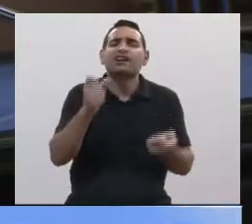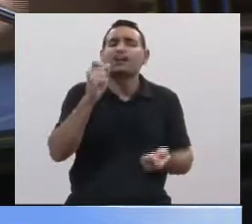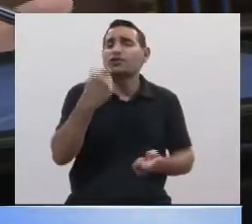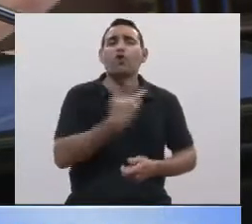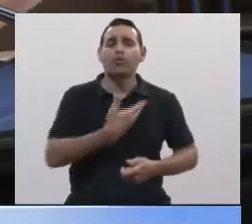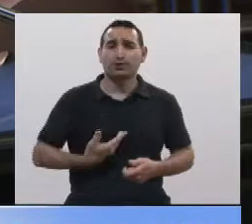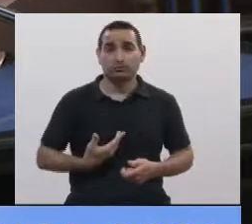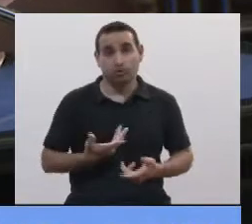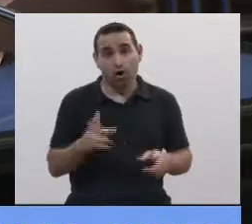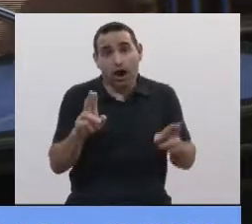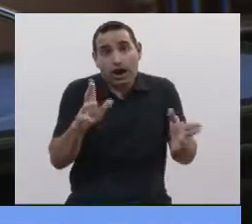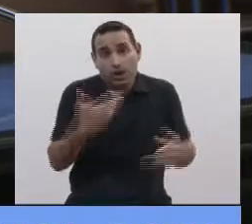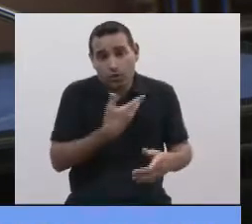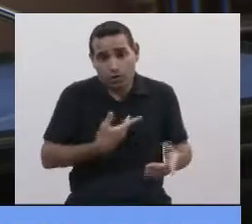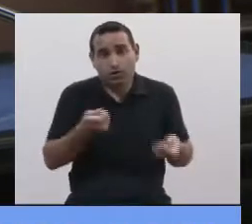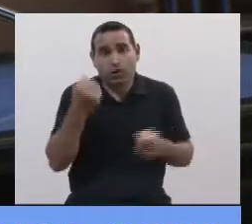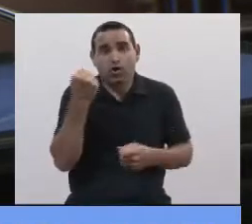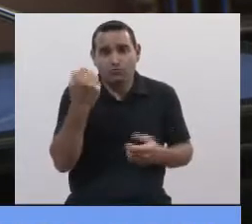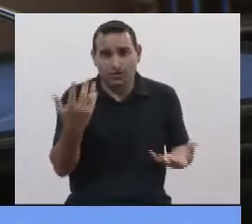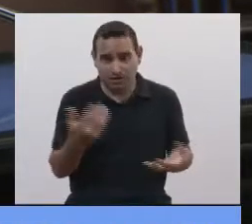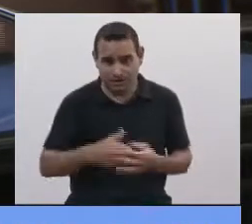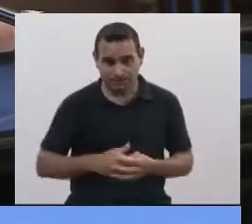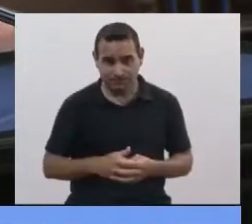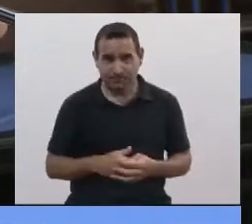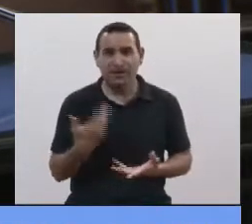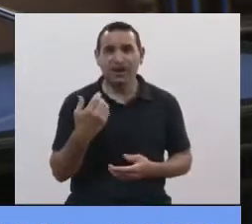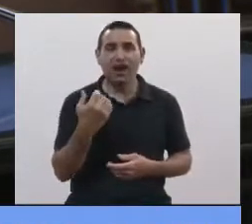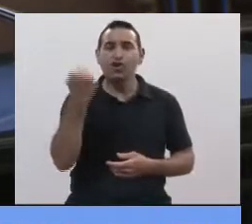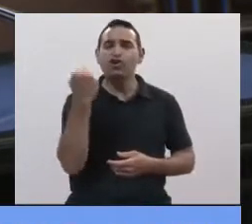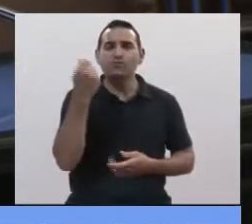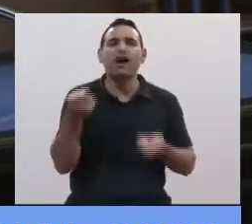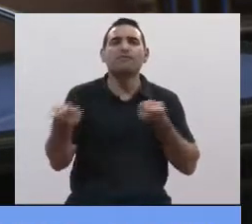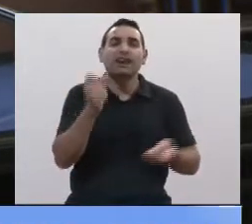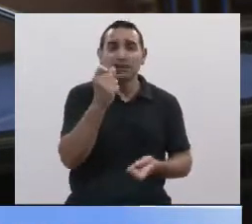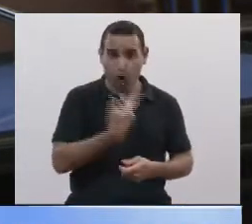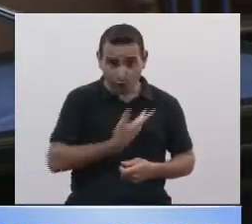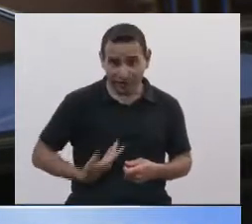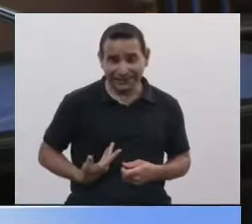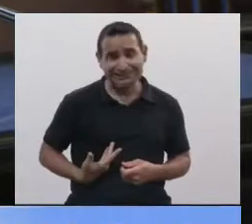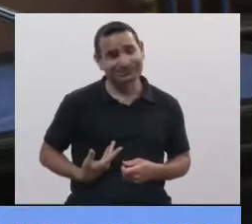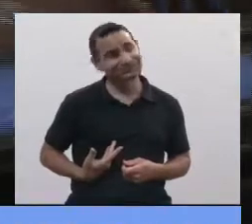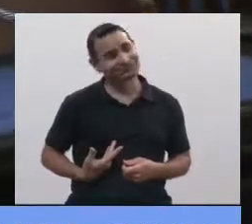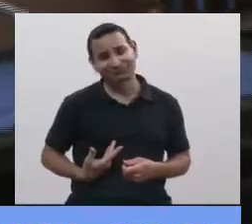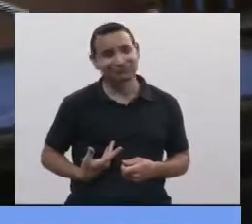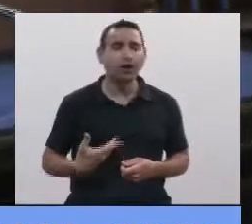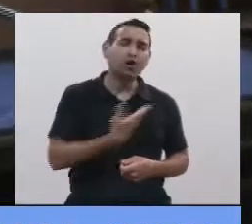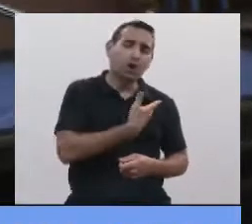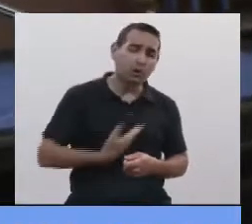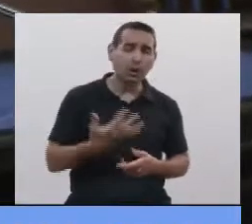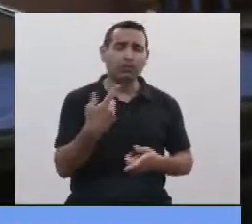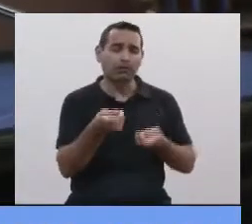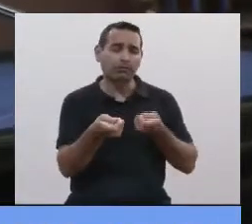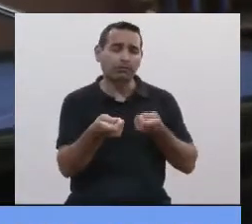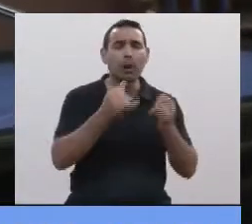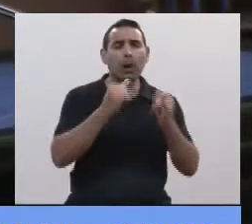gobierno. Ojalá fuera así. La economía no la maneja el gobierno. El gobierno con mayor de los éxitos puede manejar